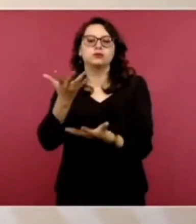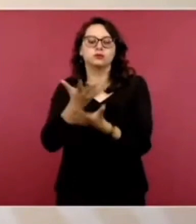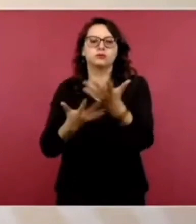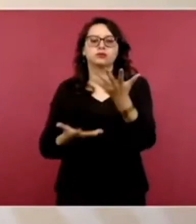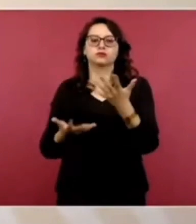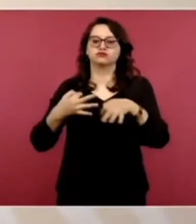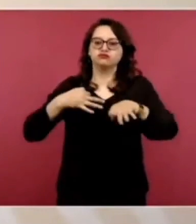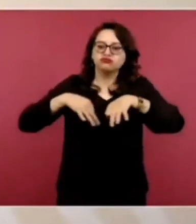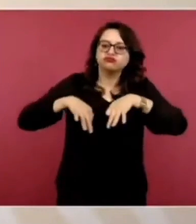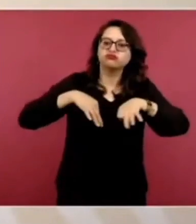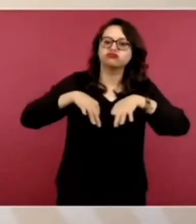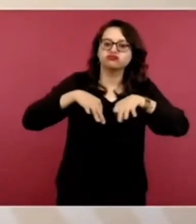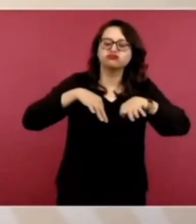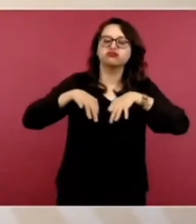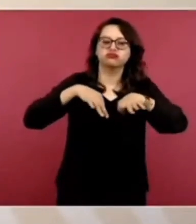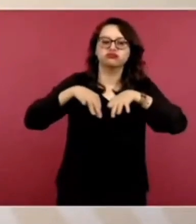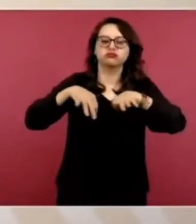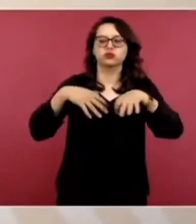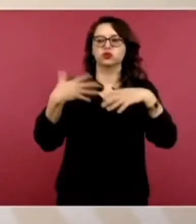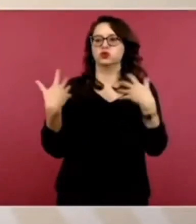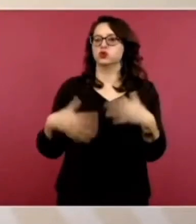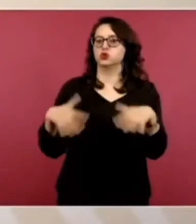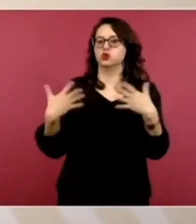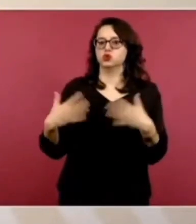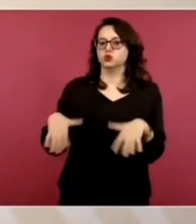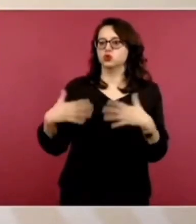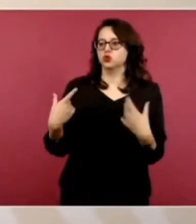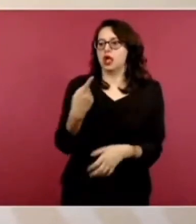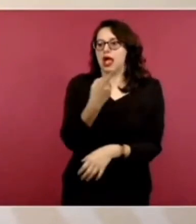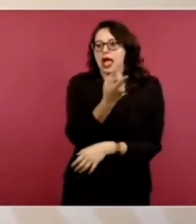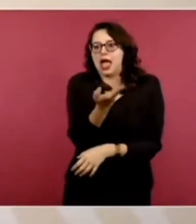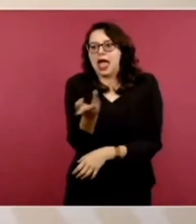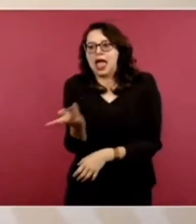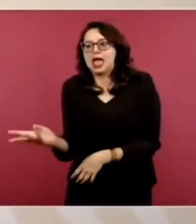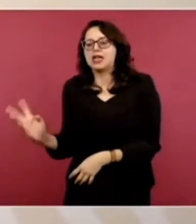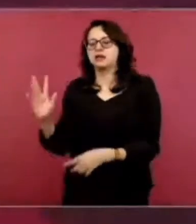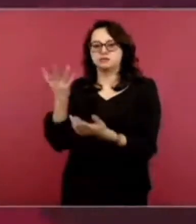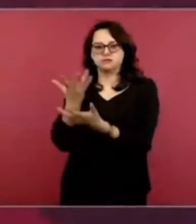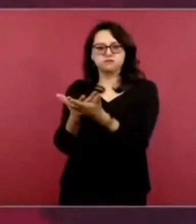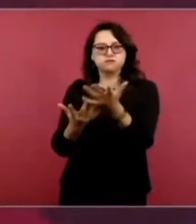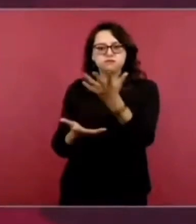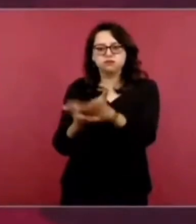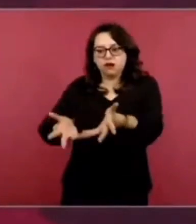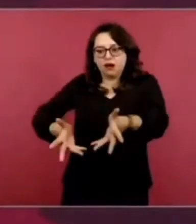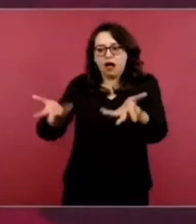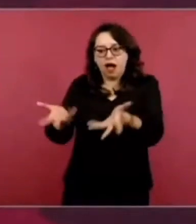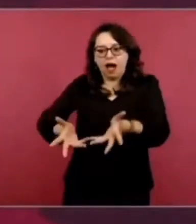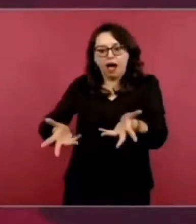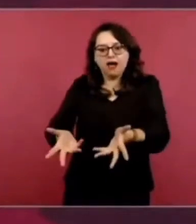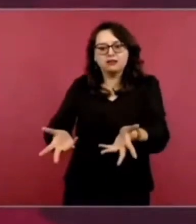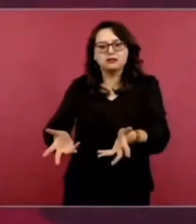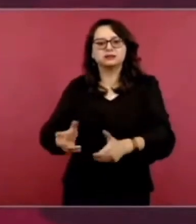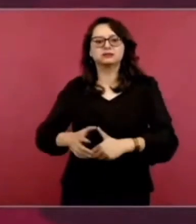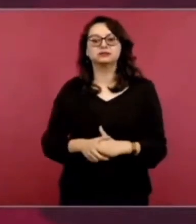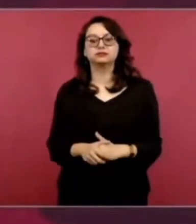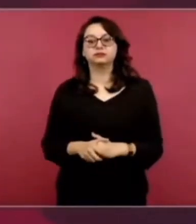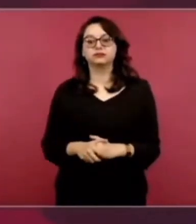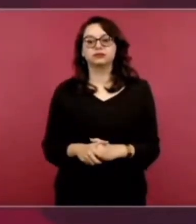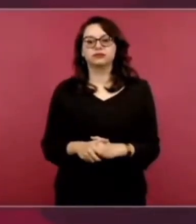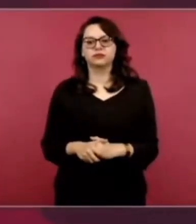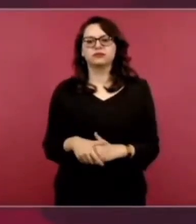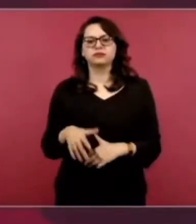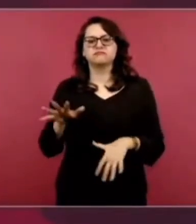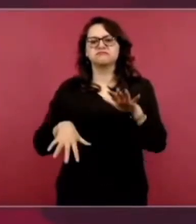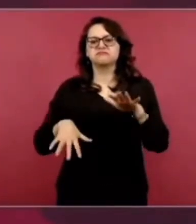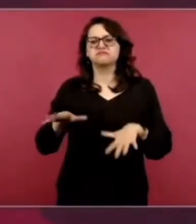grandes edificios, son los trabajadores de la construcción. Y luego uno